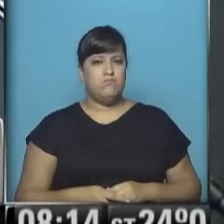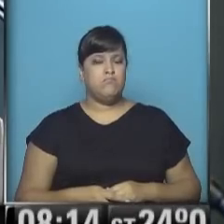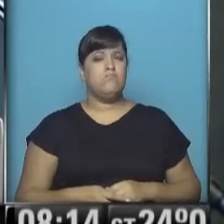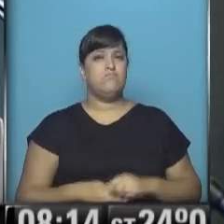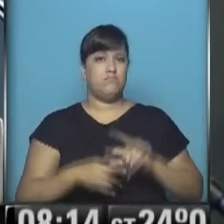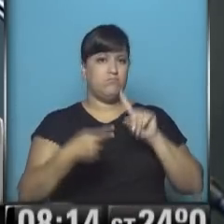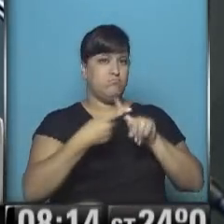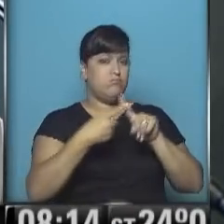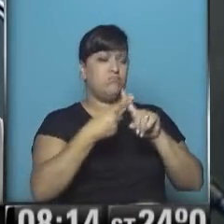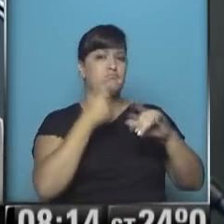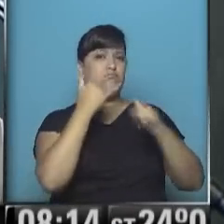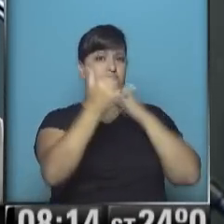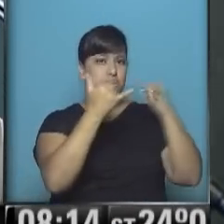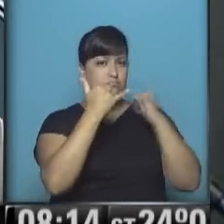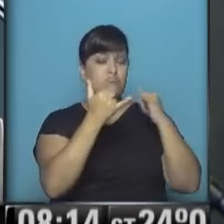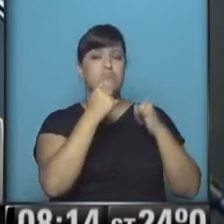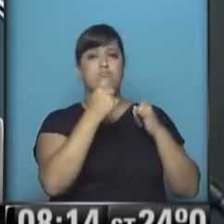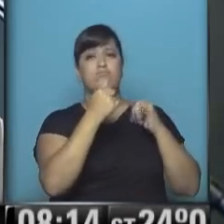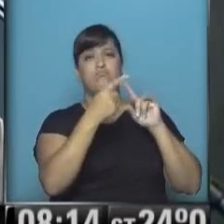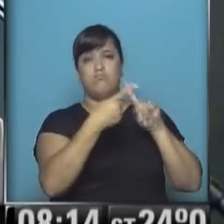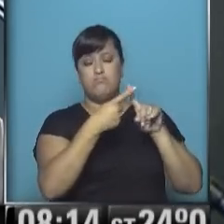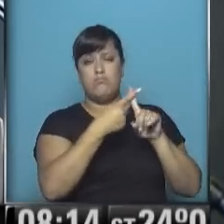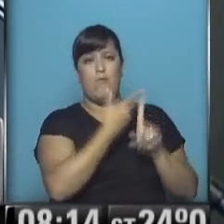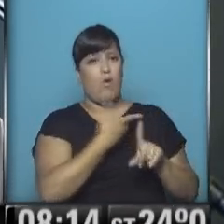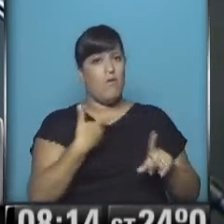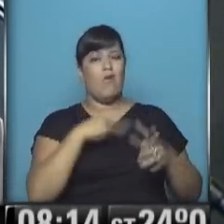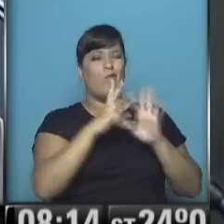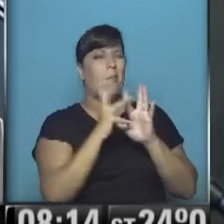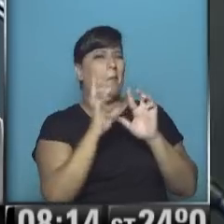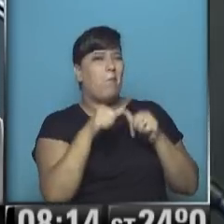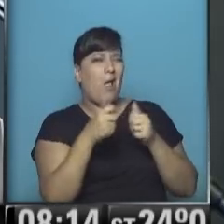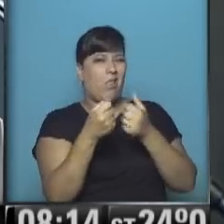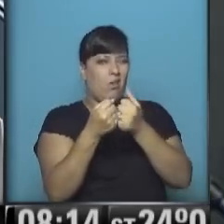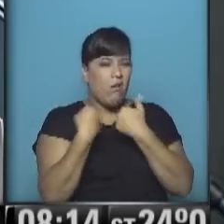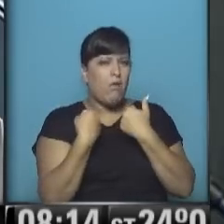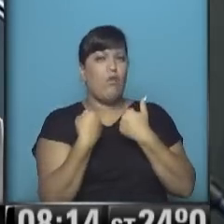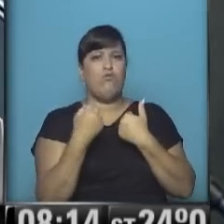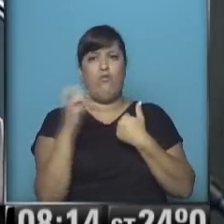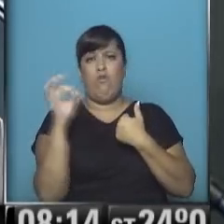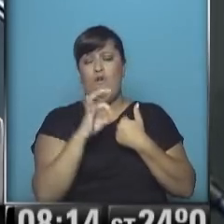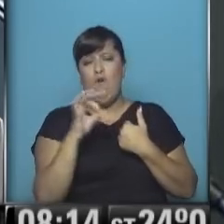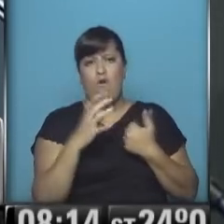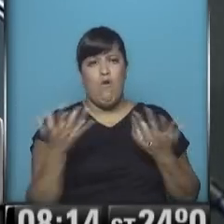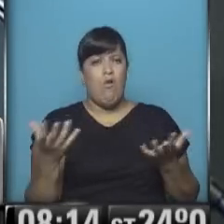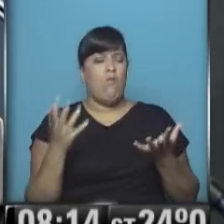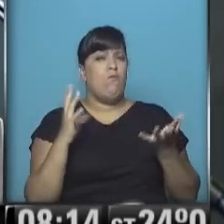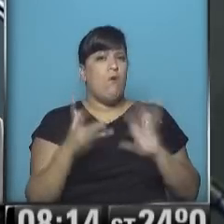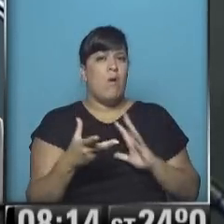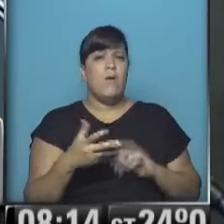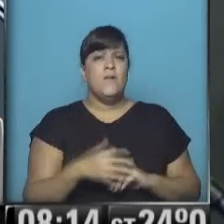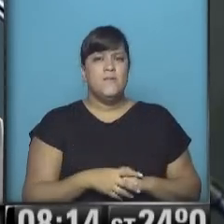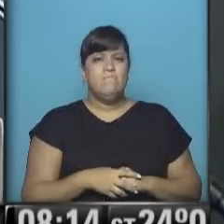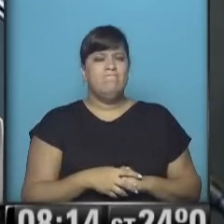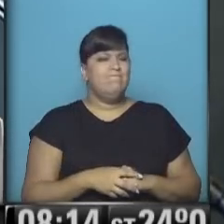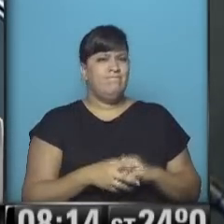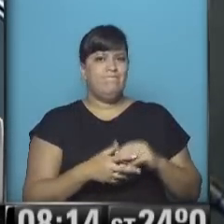gobierno. Pretender asociar a eso, a un plan de encubrimiento o eventualmente establecer una escucha de